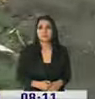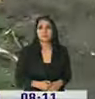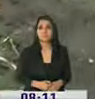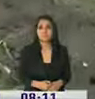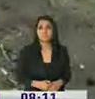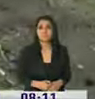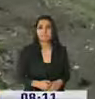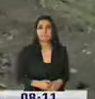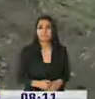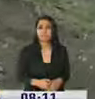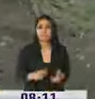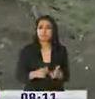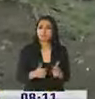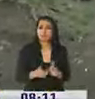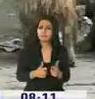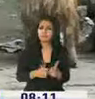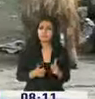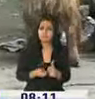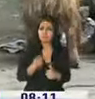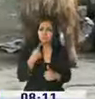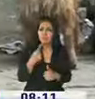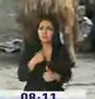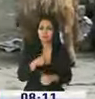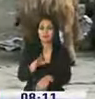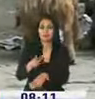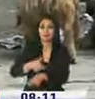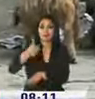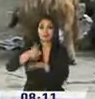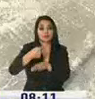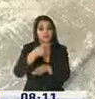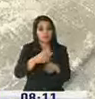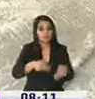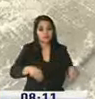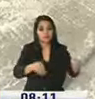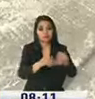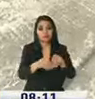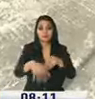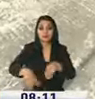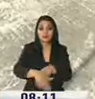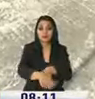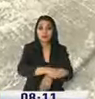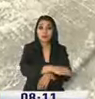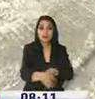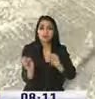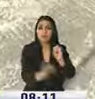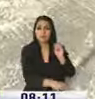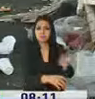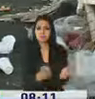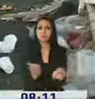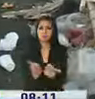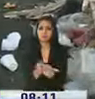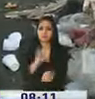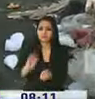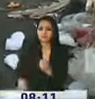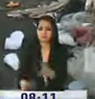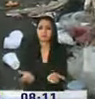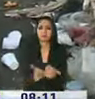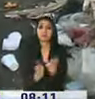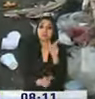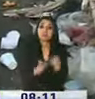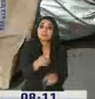El problema inicia, según las autoridades, en los terrenos baldíos, quebradas y veredas descuidadas, lugares utilizados como botaderos de